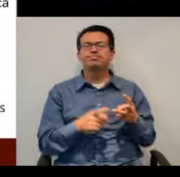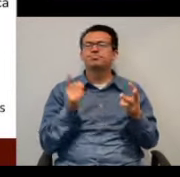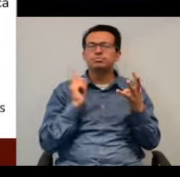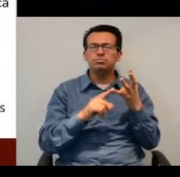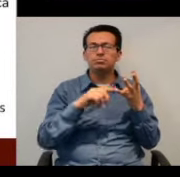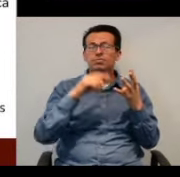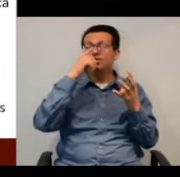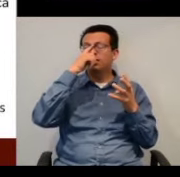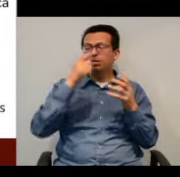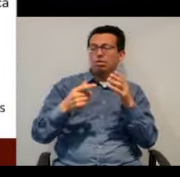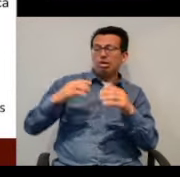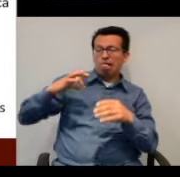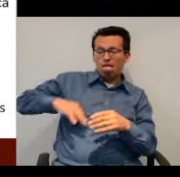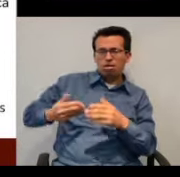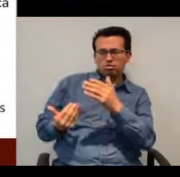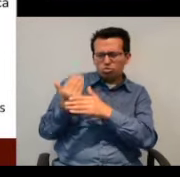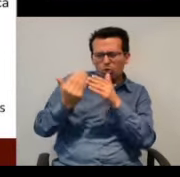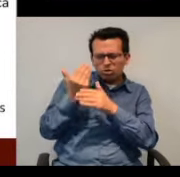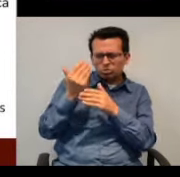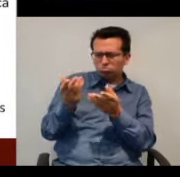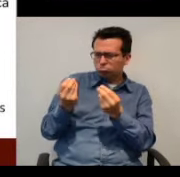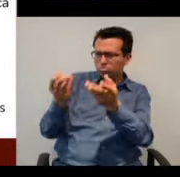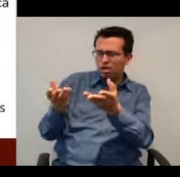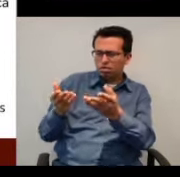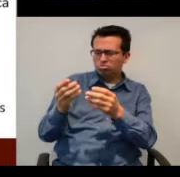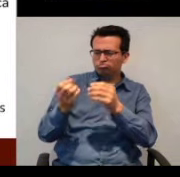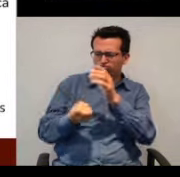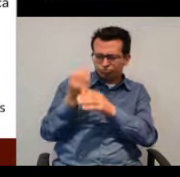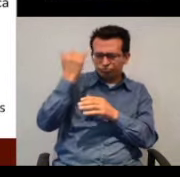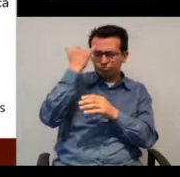investigación, innovación y creación artística y cultural